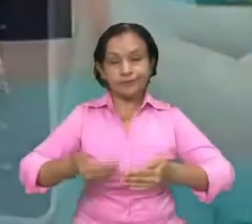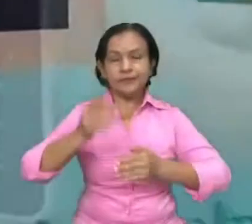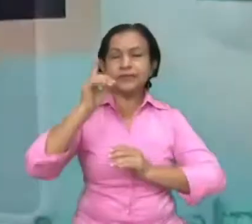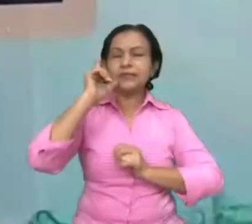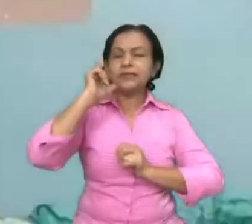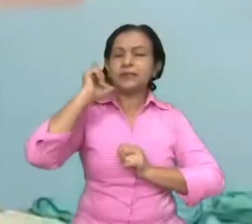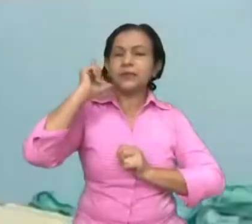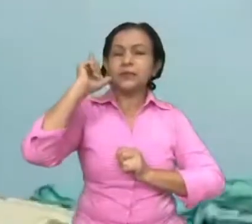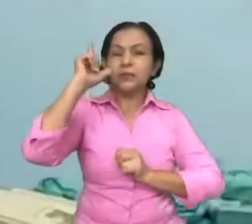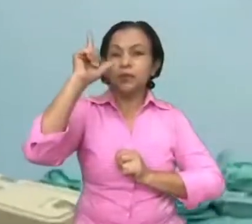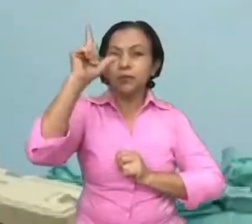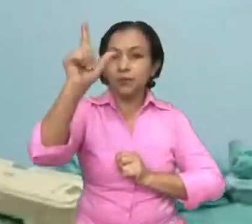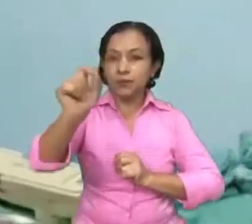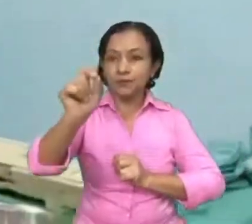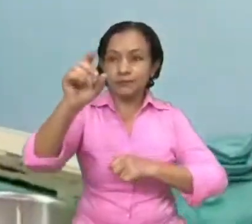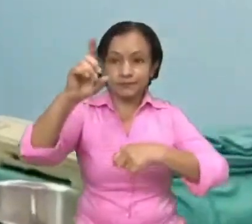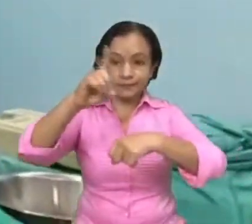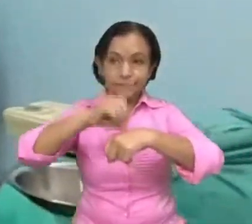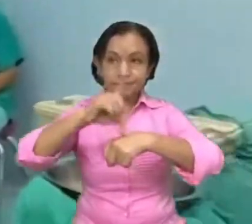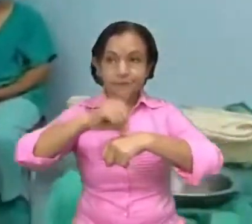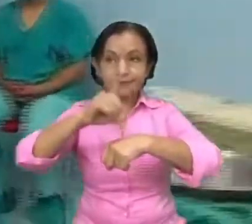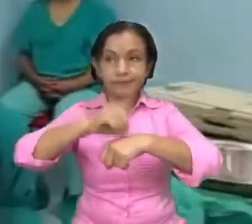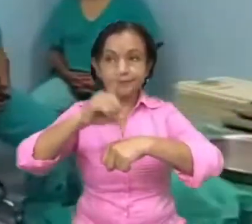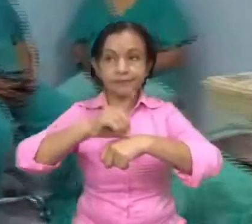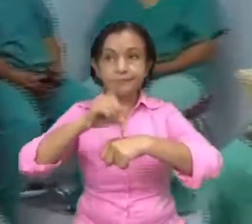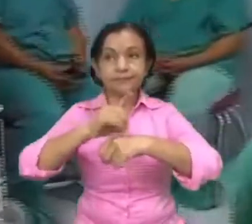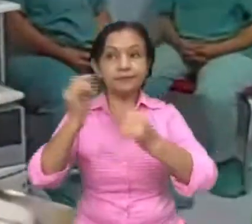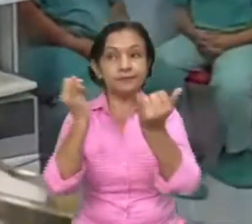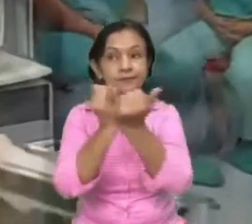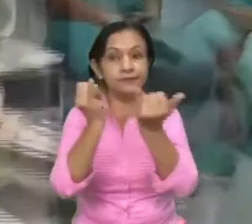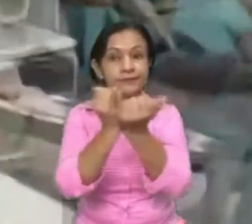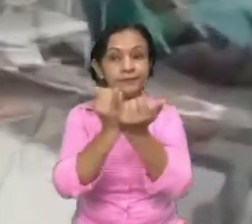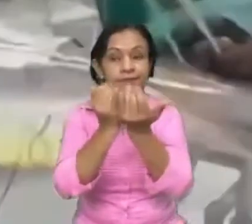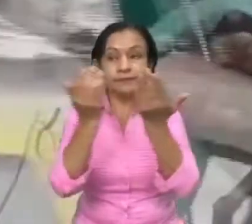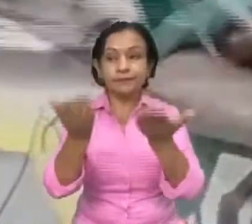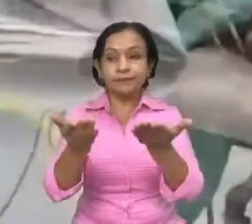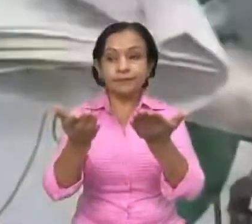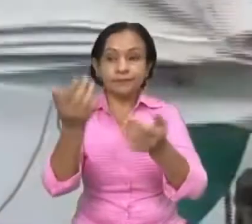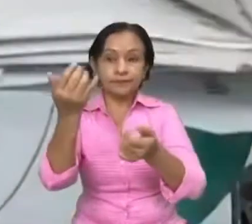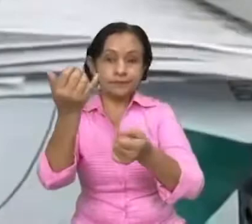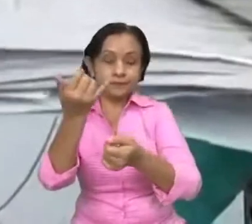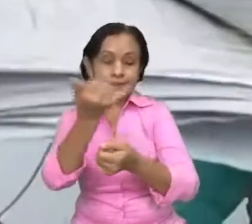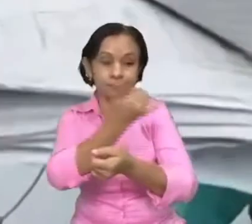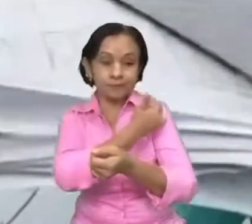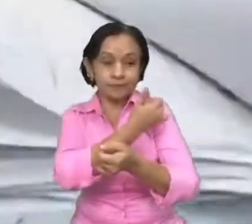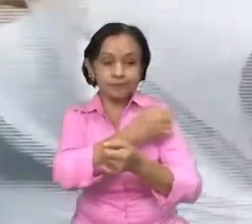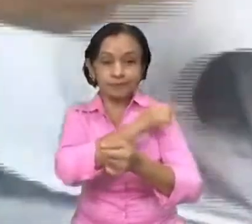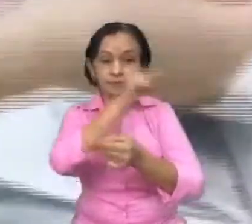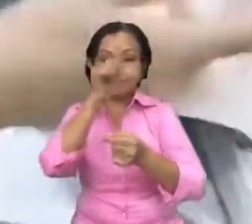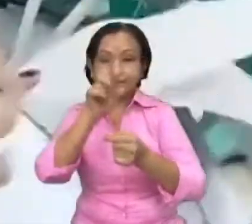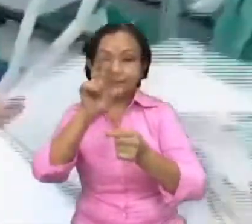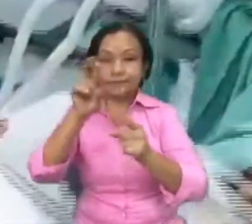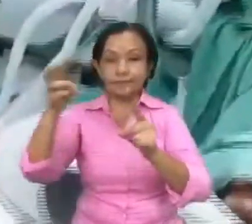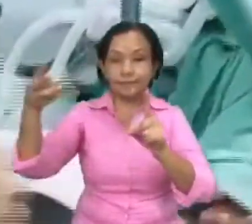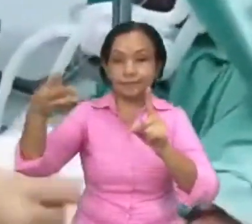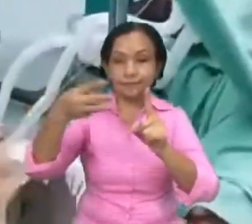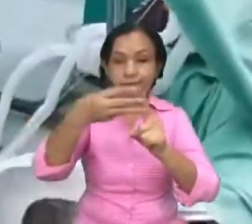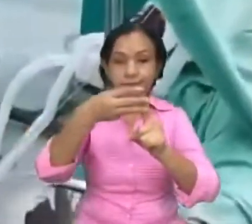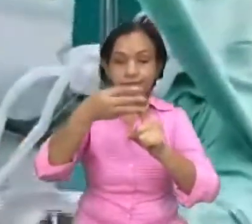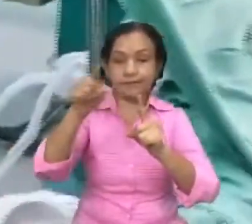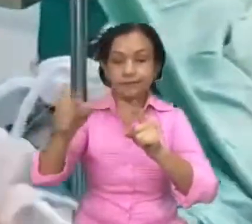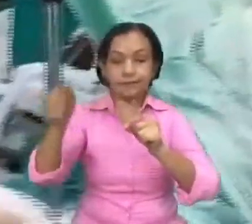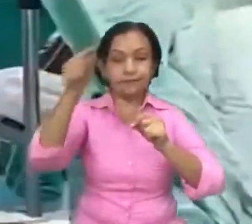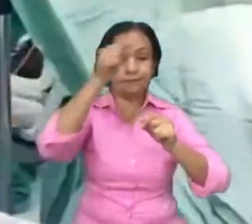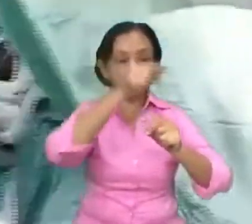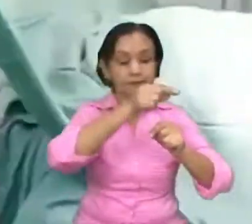comunidad rural, por el médico general o social, es referida al hospital regional, se envía inmediatamente al hospital